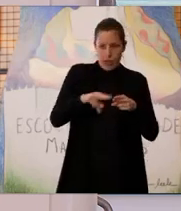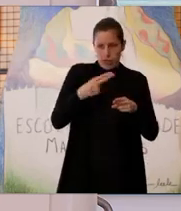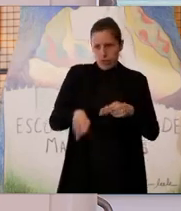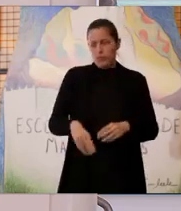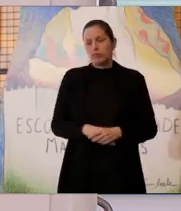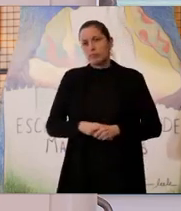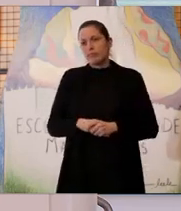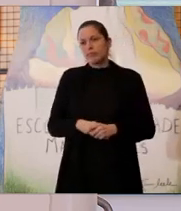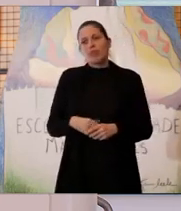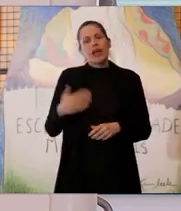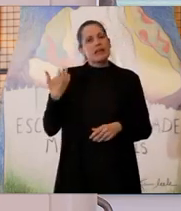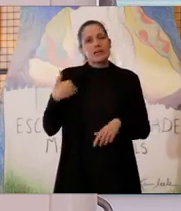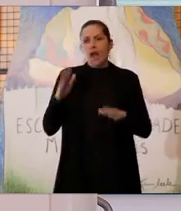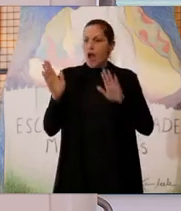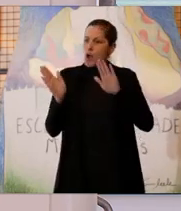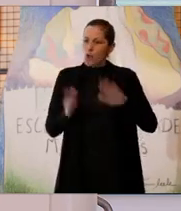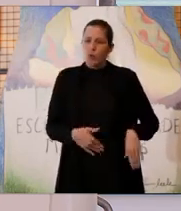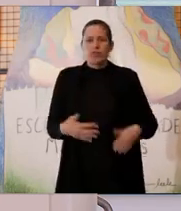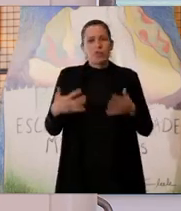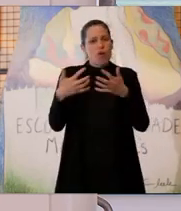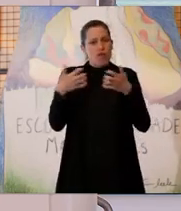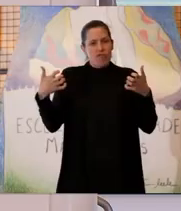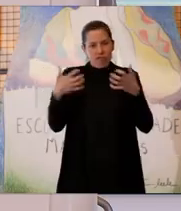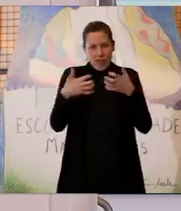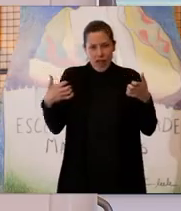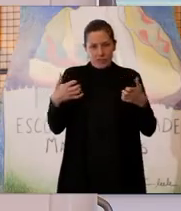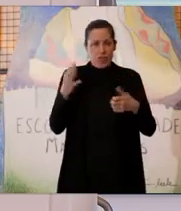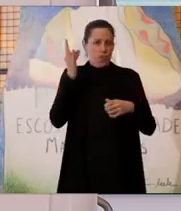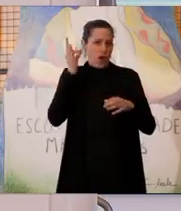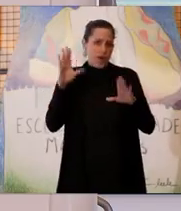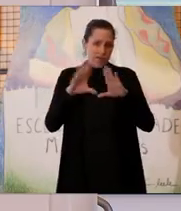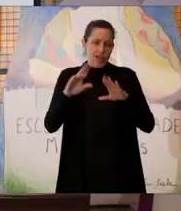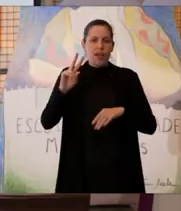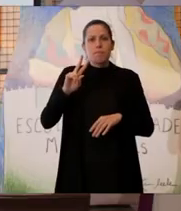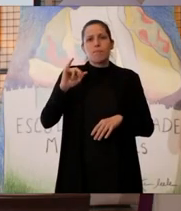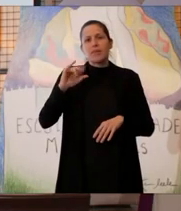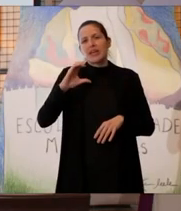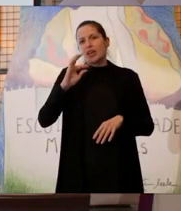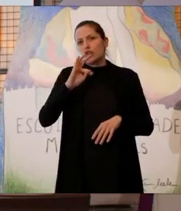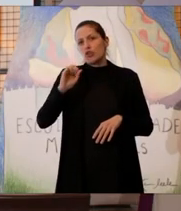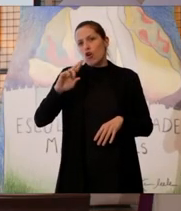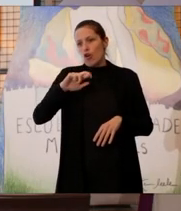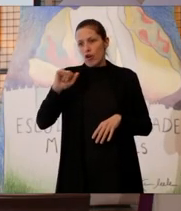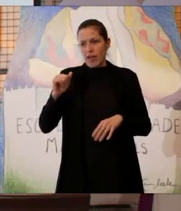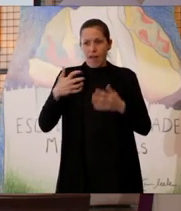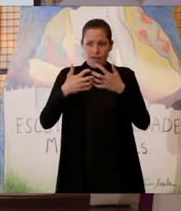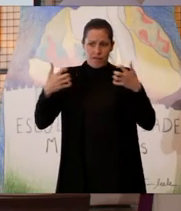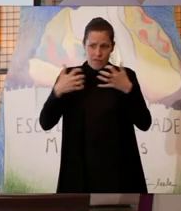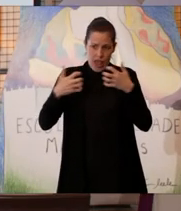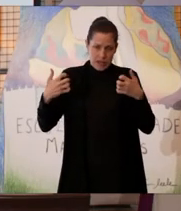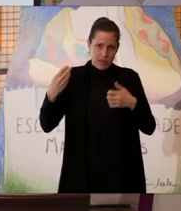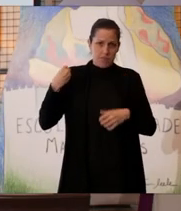con dos frases de dos mujeres feministas victorias sau dice que el poder resultante del abuso de poder Nunca es para